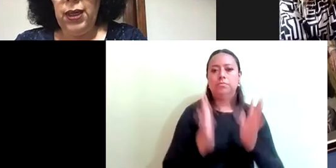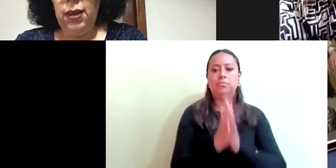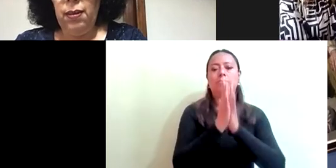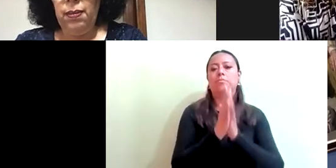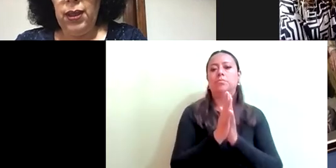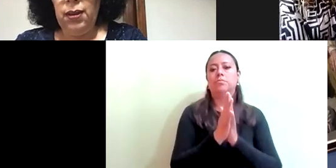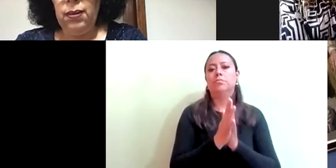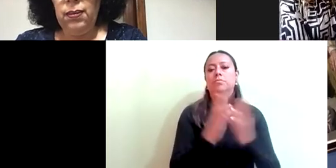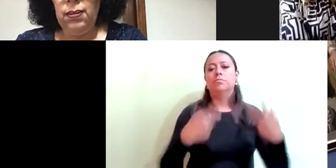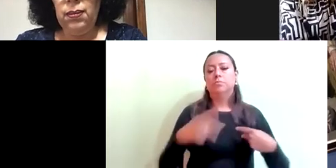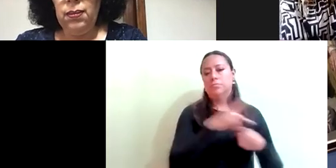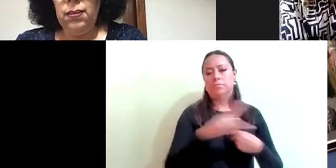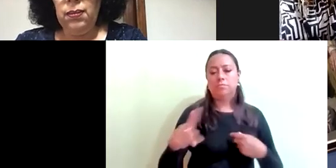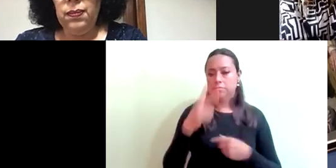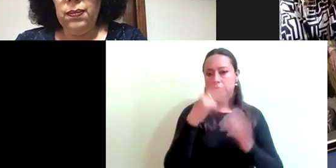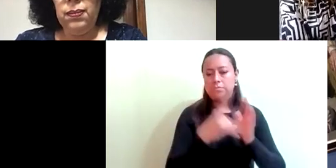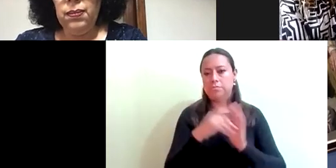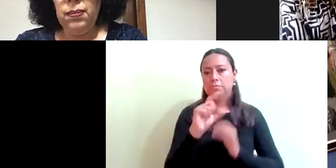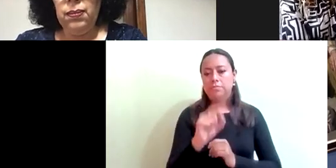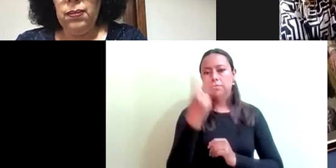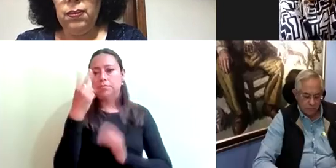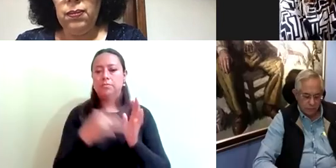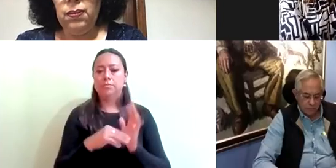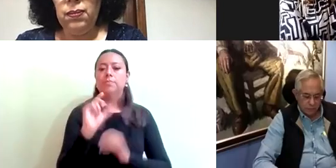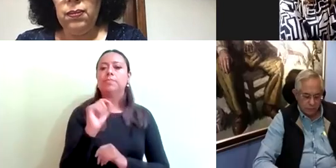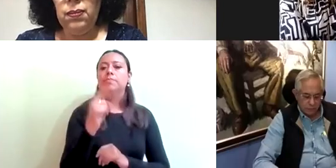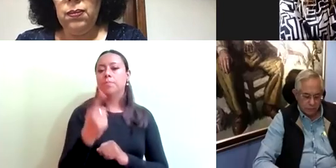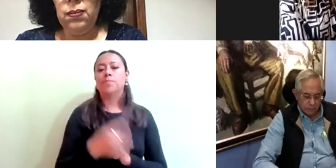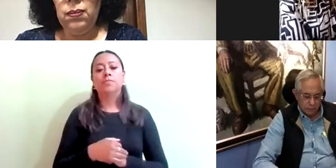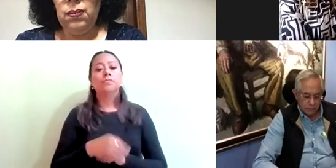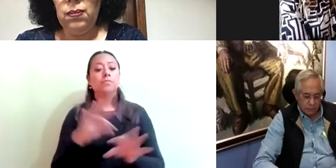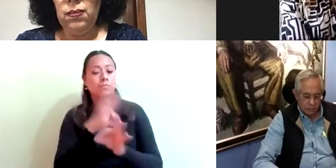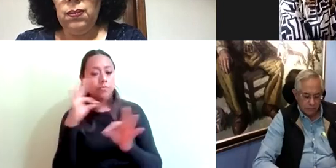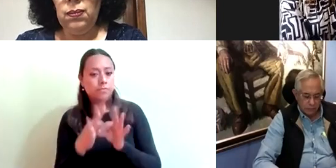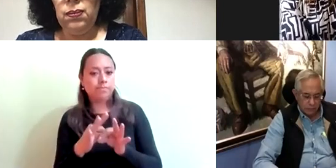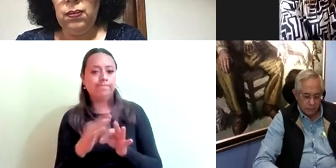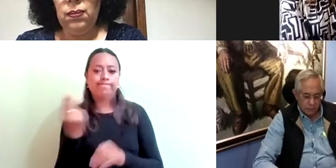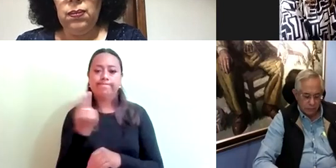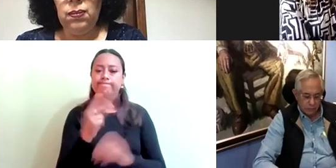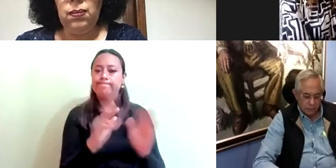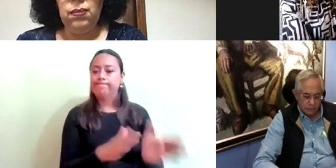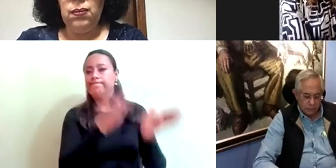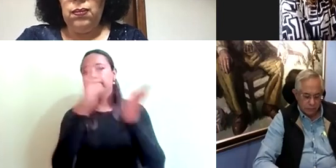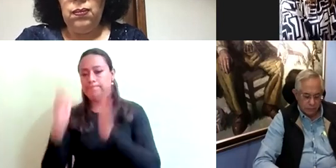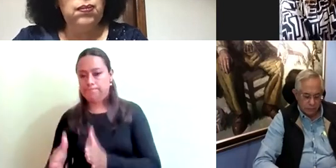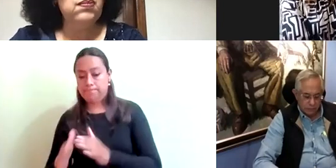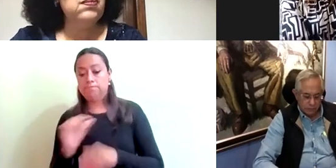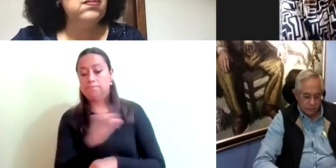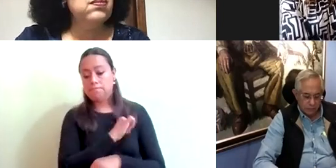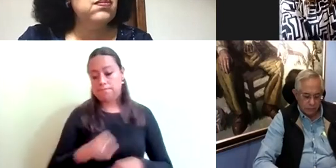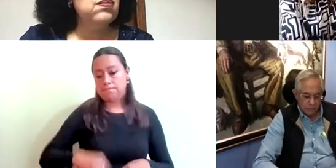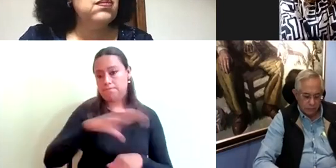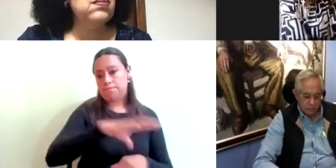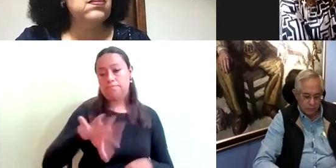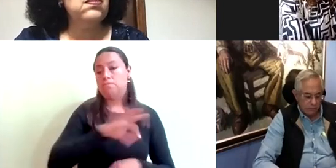2020-2021, su ejecución será postergada y las alcaldías podrán ejecutar los recursos de